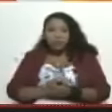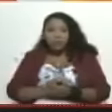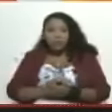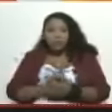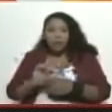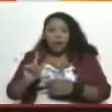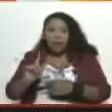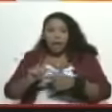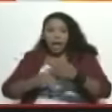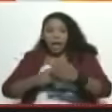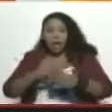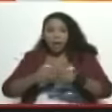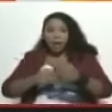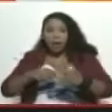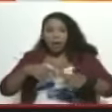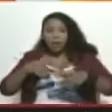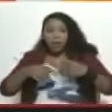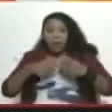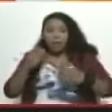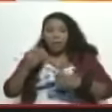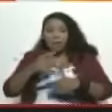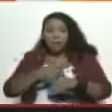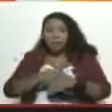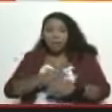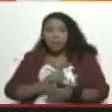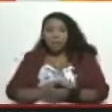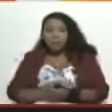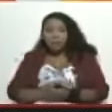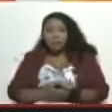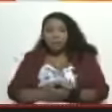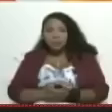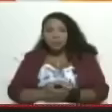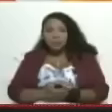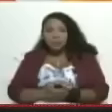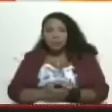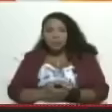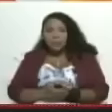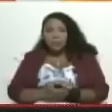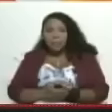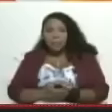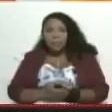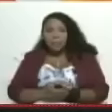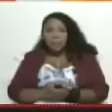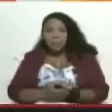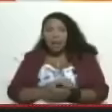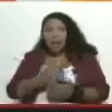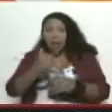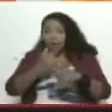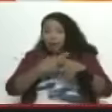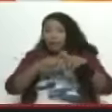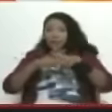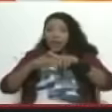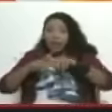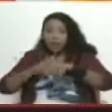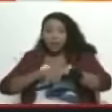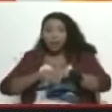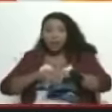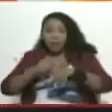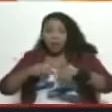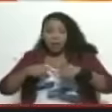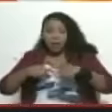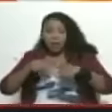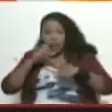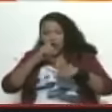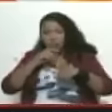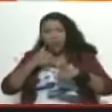esta actividad por mucho más tiempo. Hemos estado en los momentos diferentes que hemos tenido durante estos años y